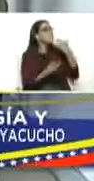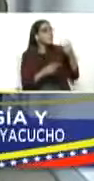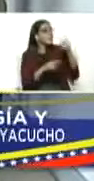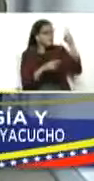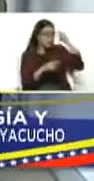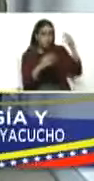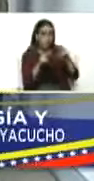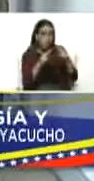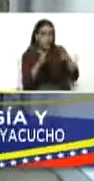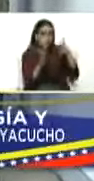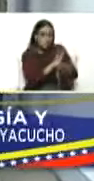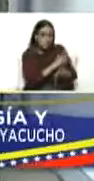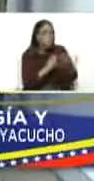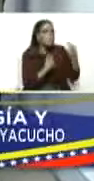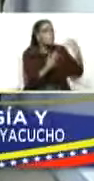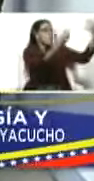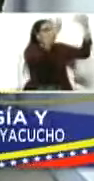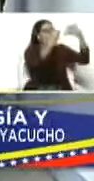Puerto Cabello.